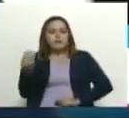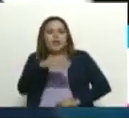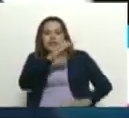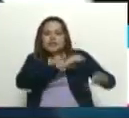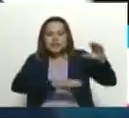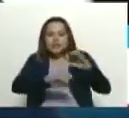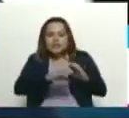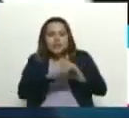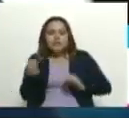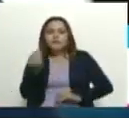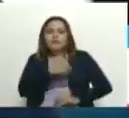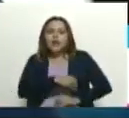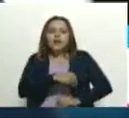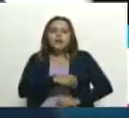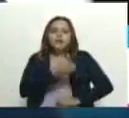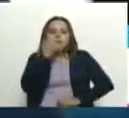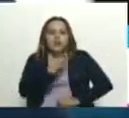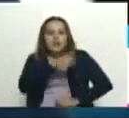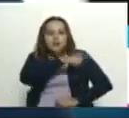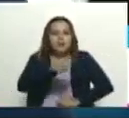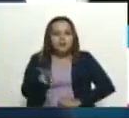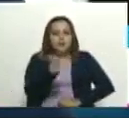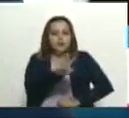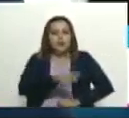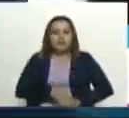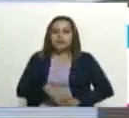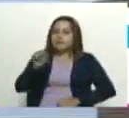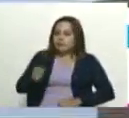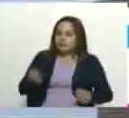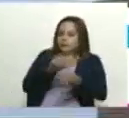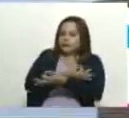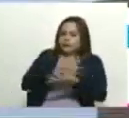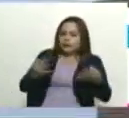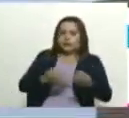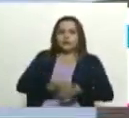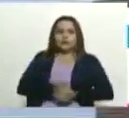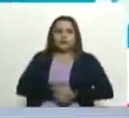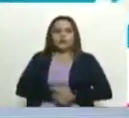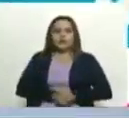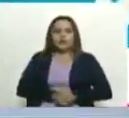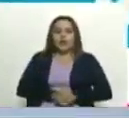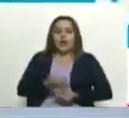más bienestar para todo el pueblo venezolano. Correcto. León Heredia.